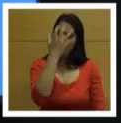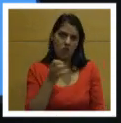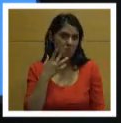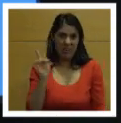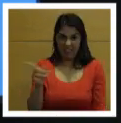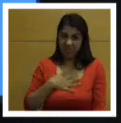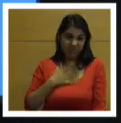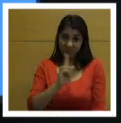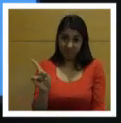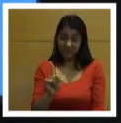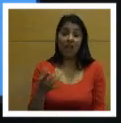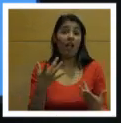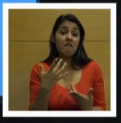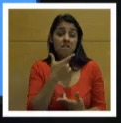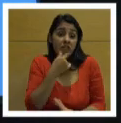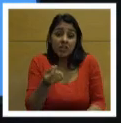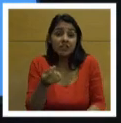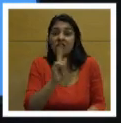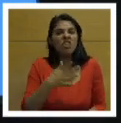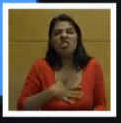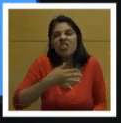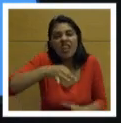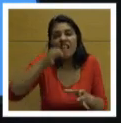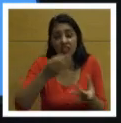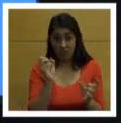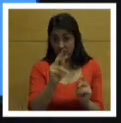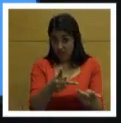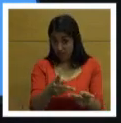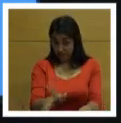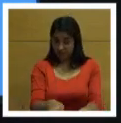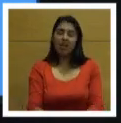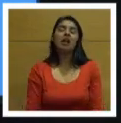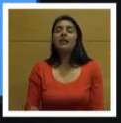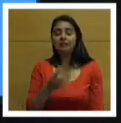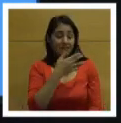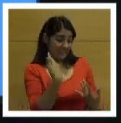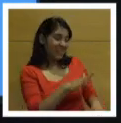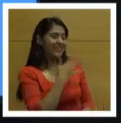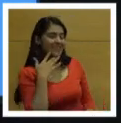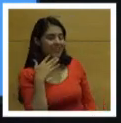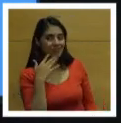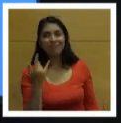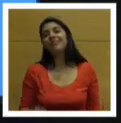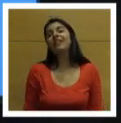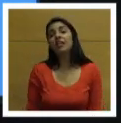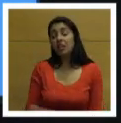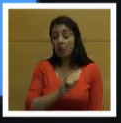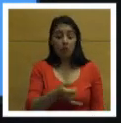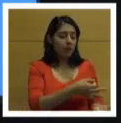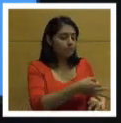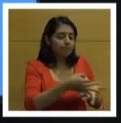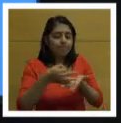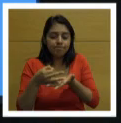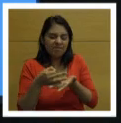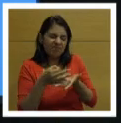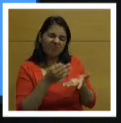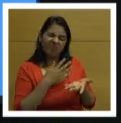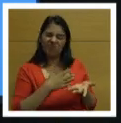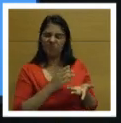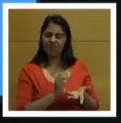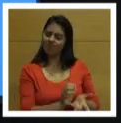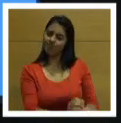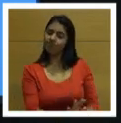no quieren té. Simplemente no quieren té, ¿ok? Te podrían decir, ya, qué rico. Y cuando el té llega, ya no tienen ganas de tomar